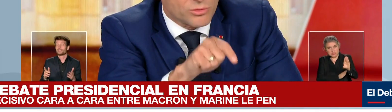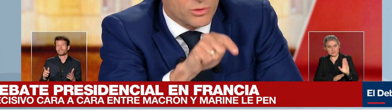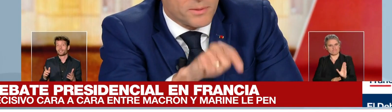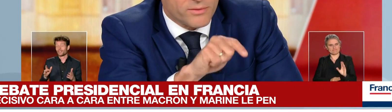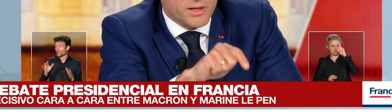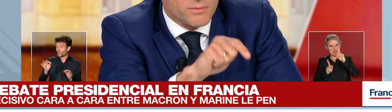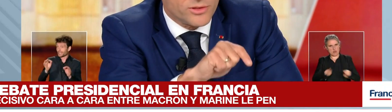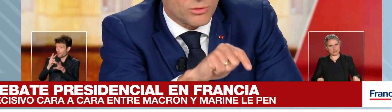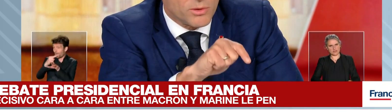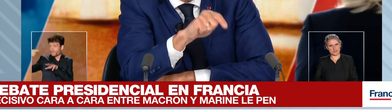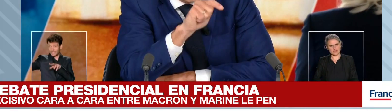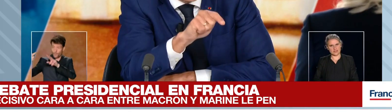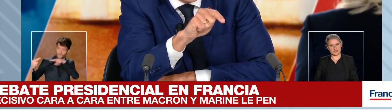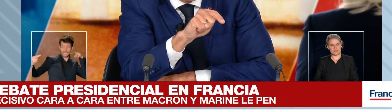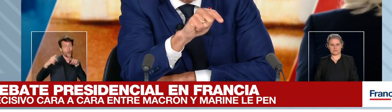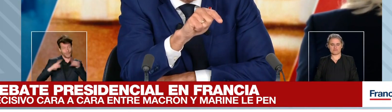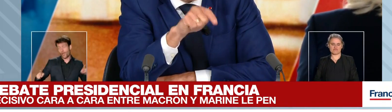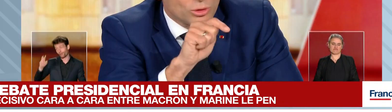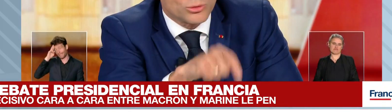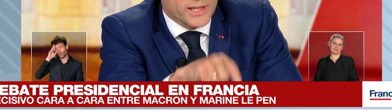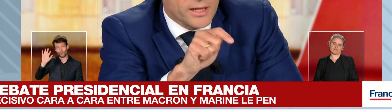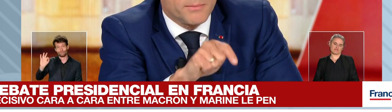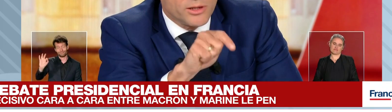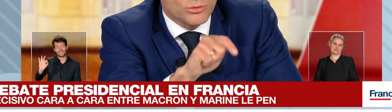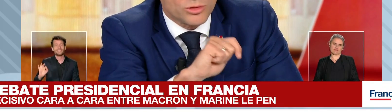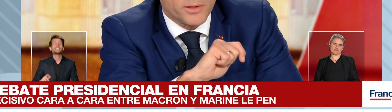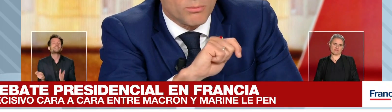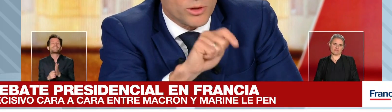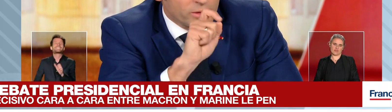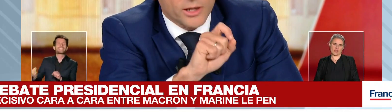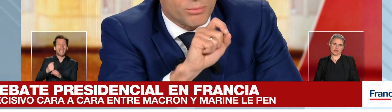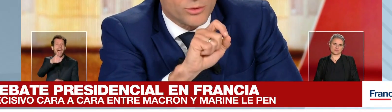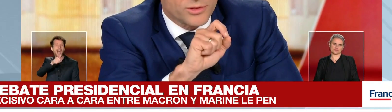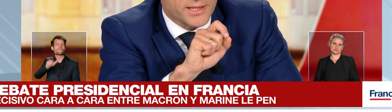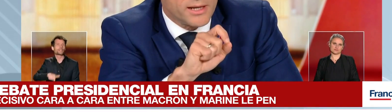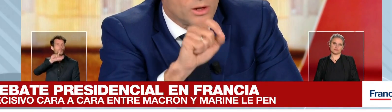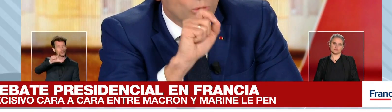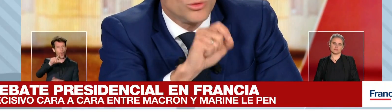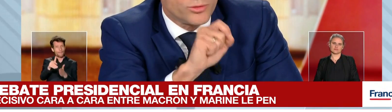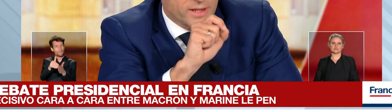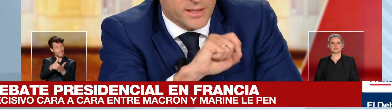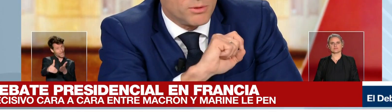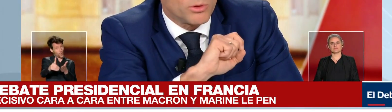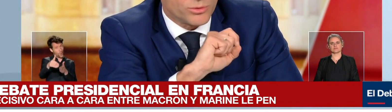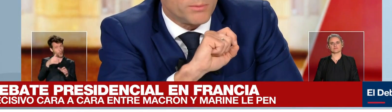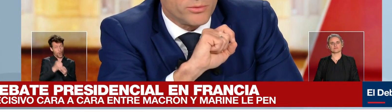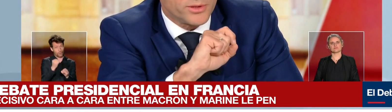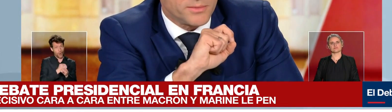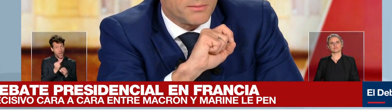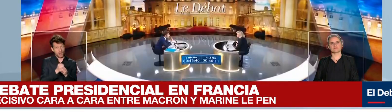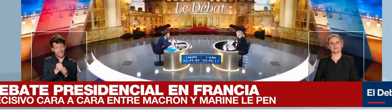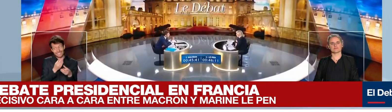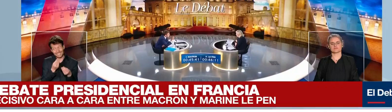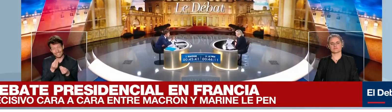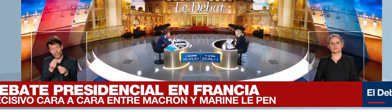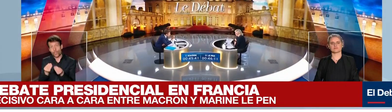creamos empleo, que esto permite la atractividad. Tiene razón de no tener la misma. No, no tengo la misma visión que usted. Porque cuando creamos 1.200.000 empleos, estamos luchando